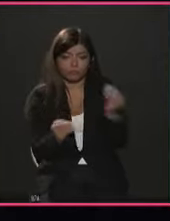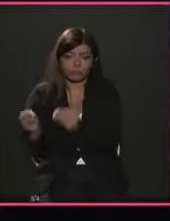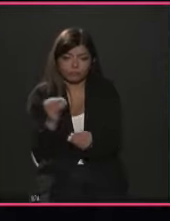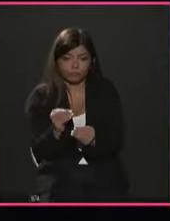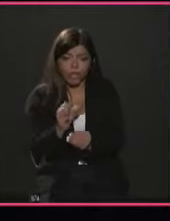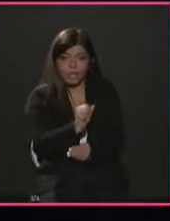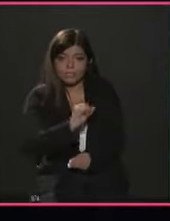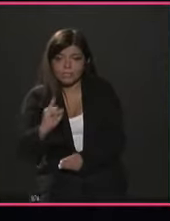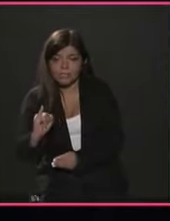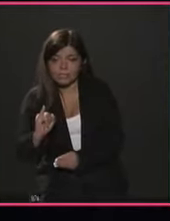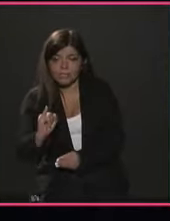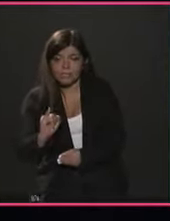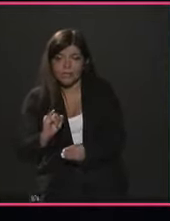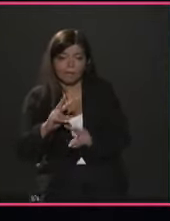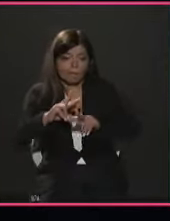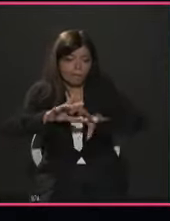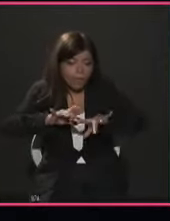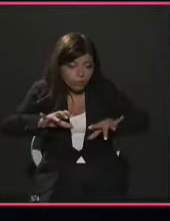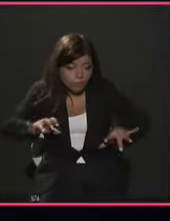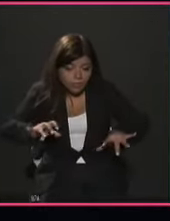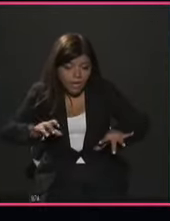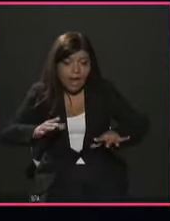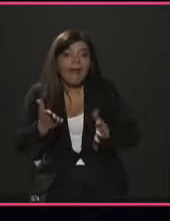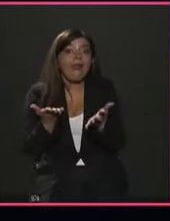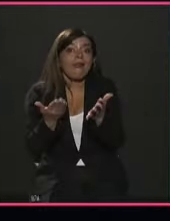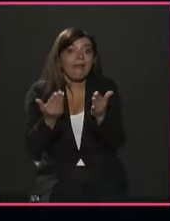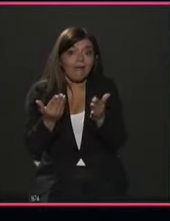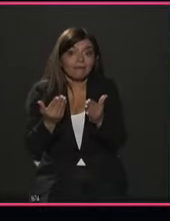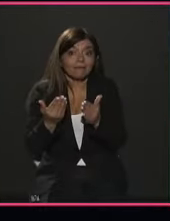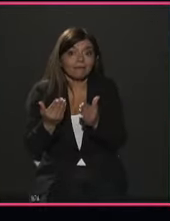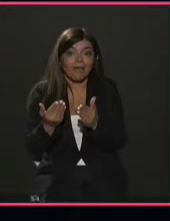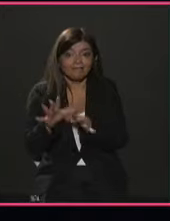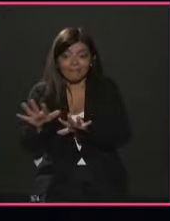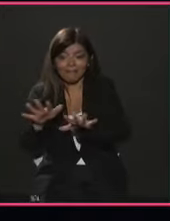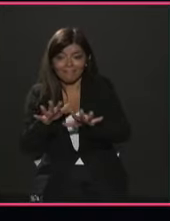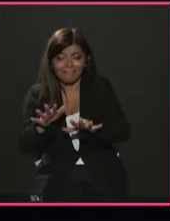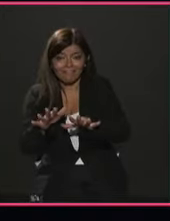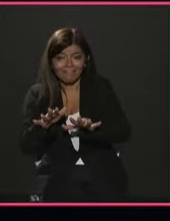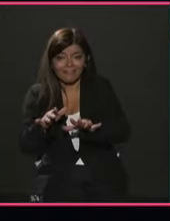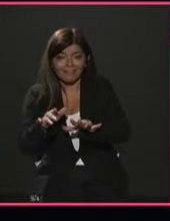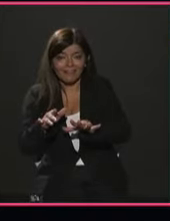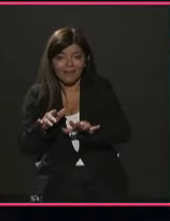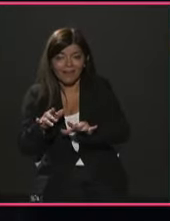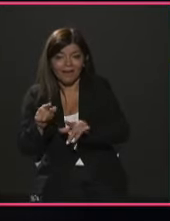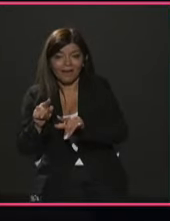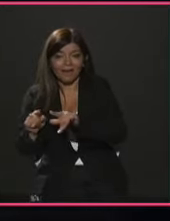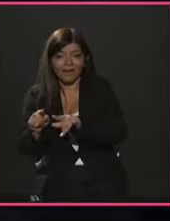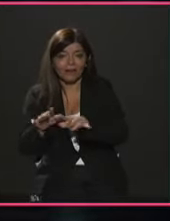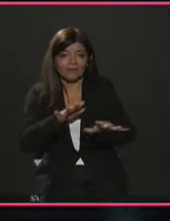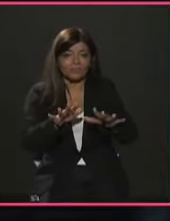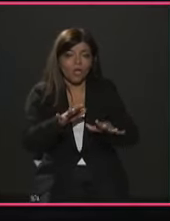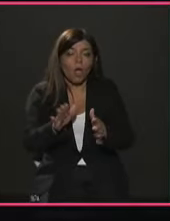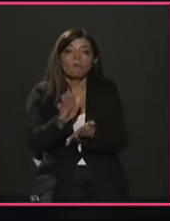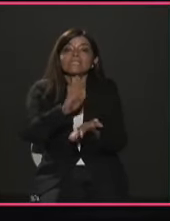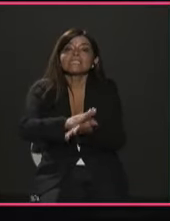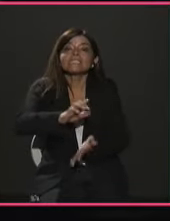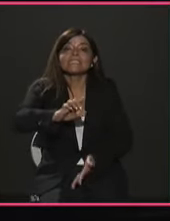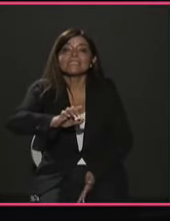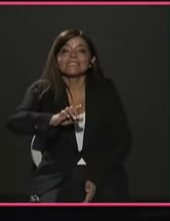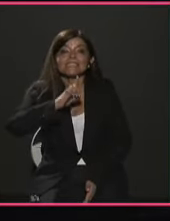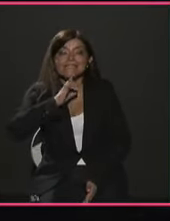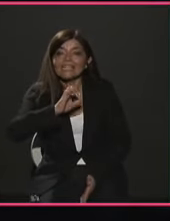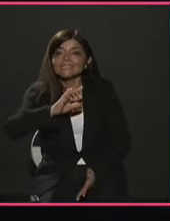Inteligencia artificial generativa debido a los centros de datos hipers sentidos ahora chat